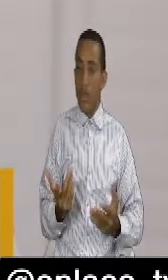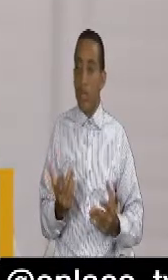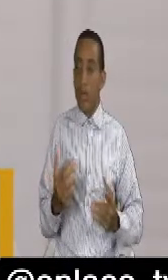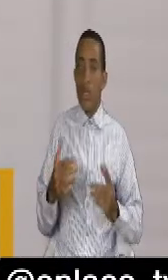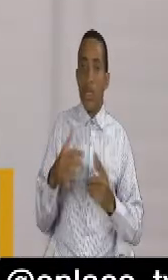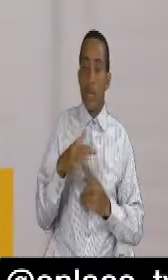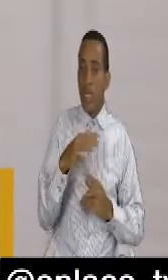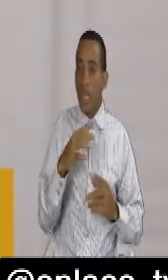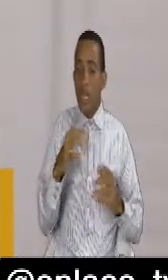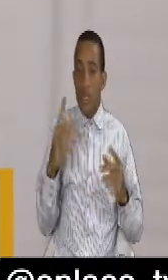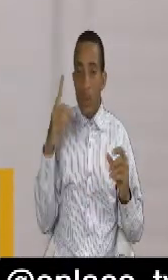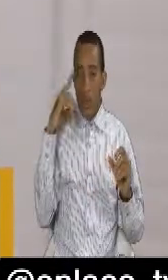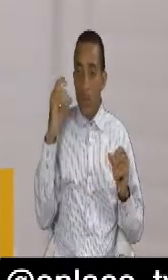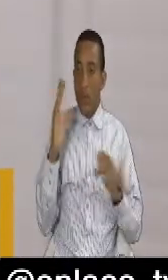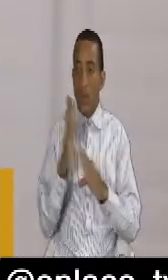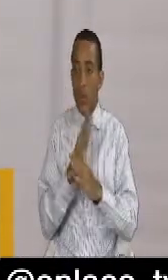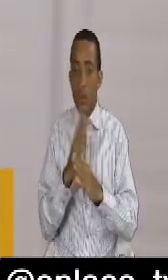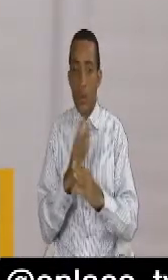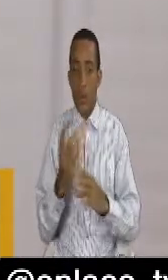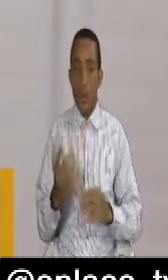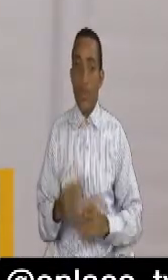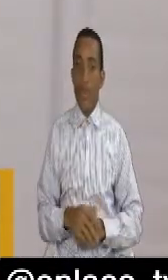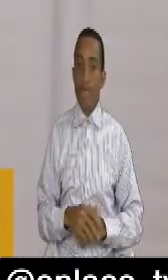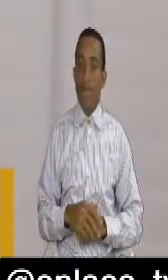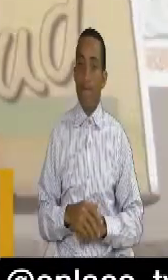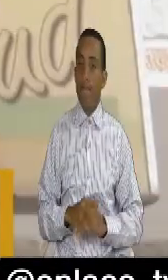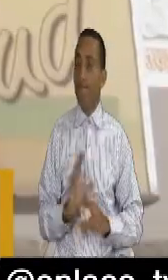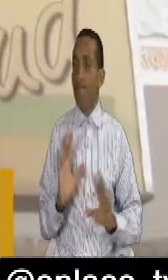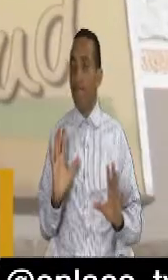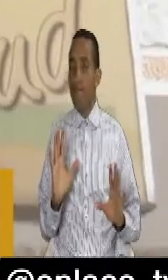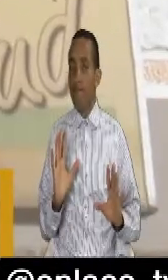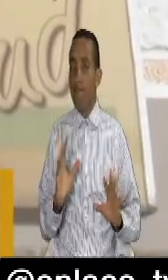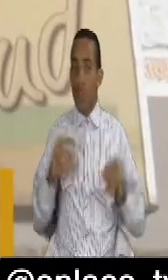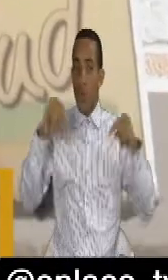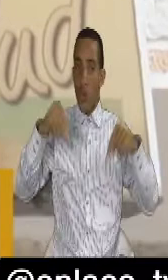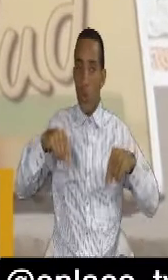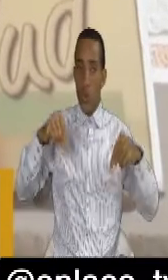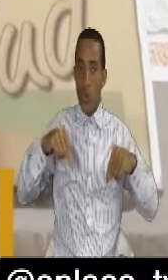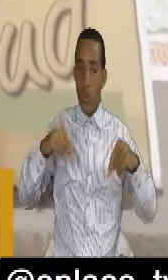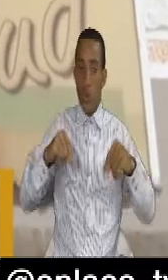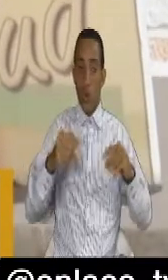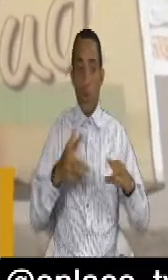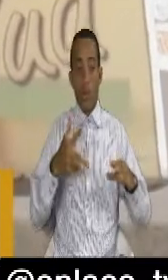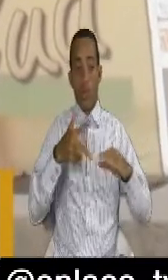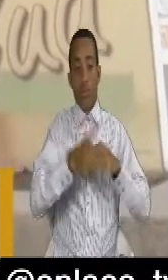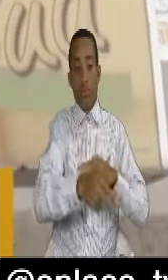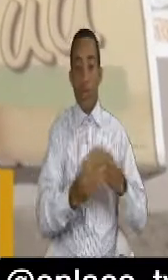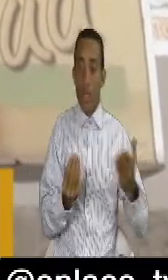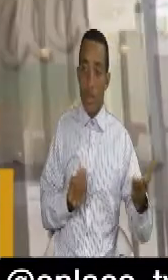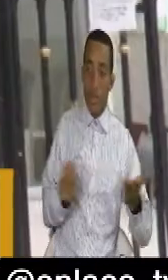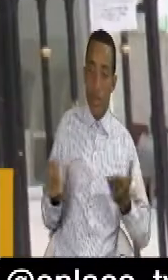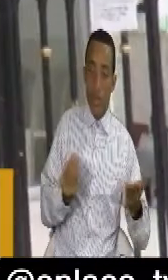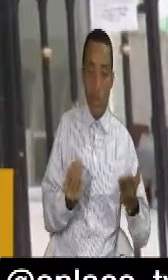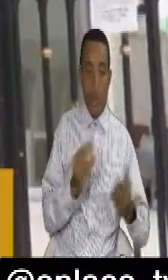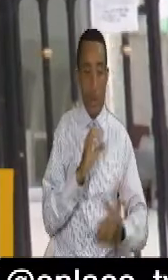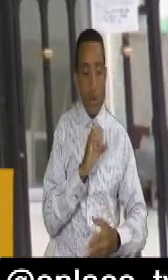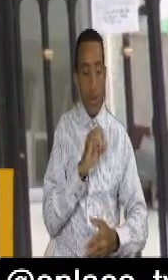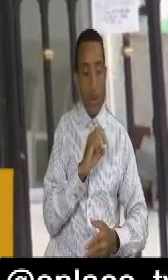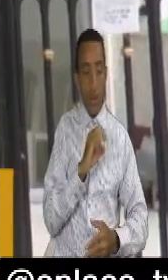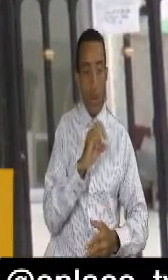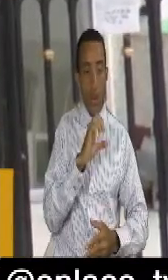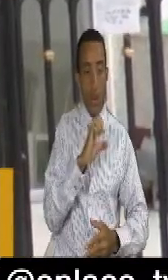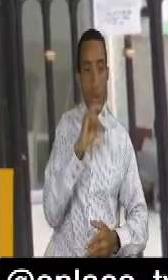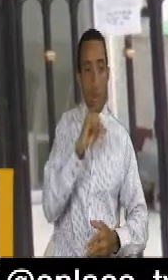los problemas que se van a, digamos, a generar por el hecho de que hoy haya suspensión de esos servicios. Y es